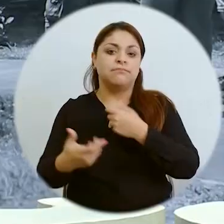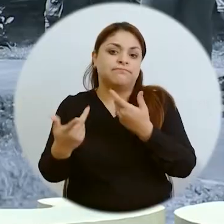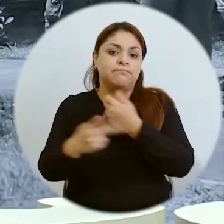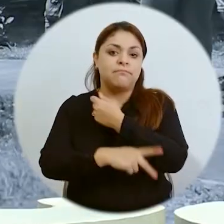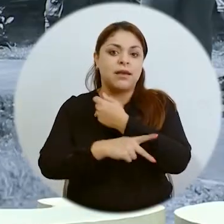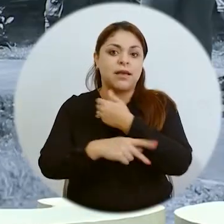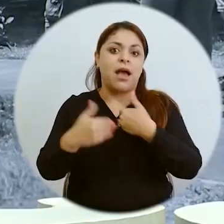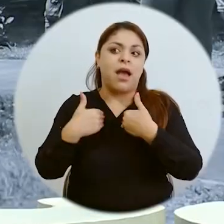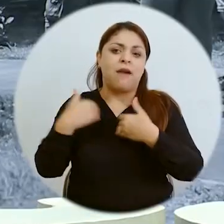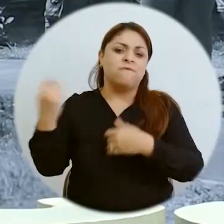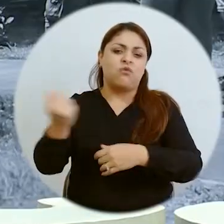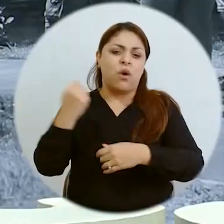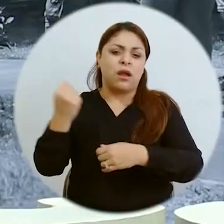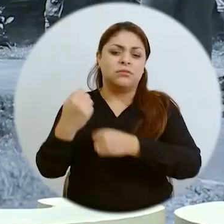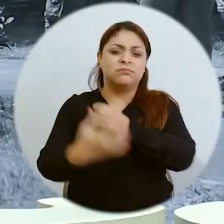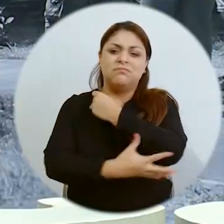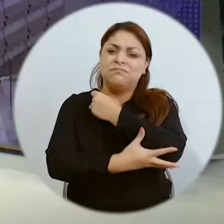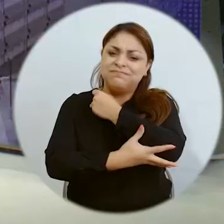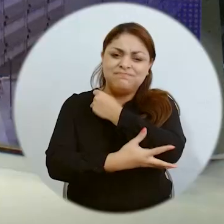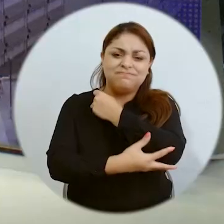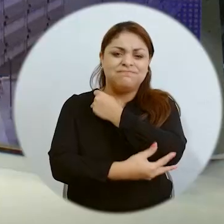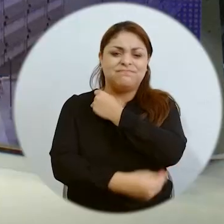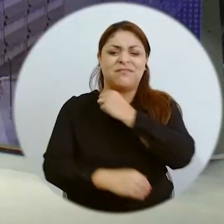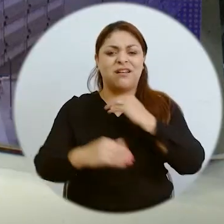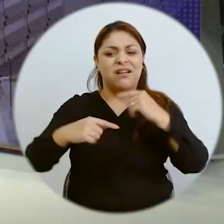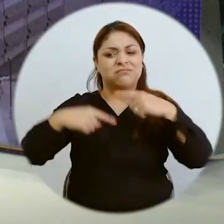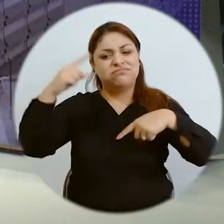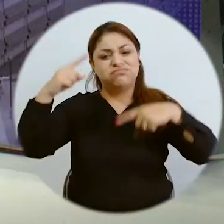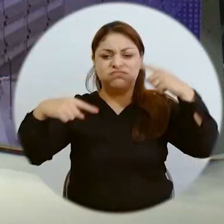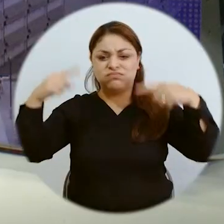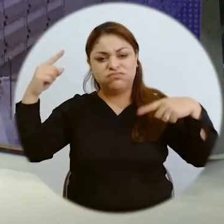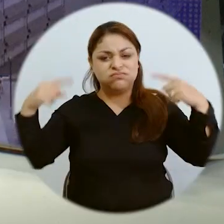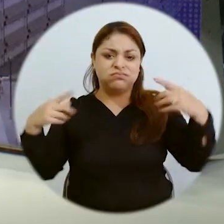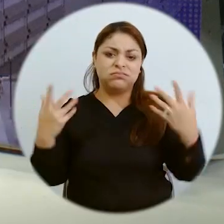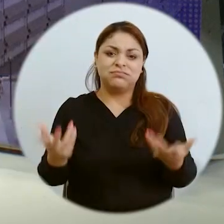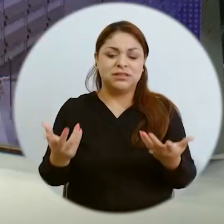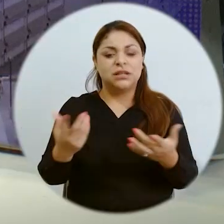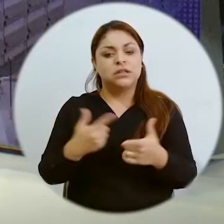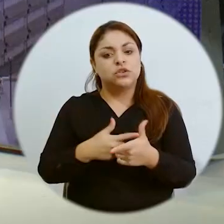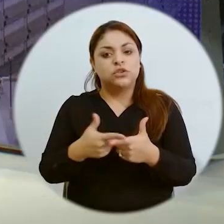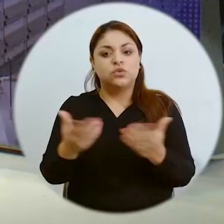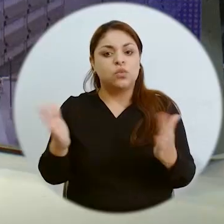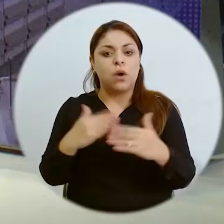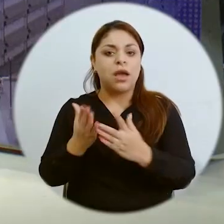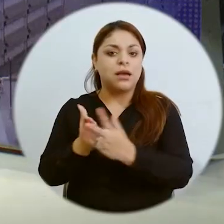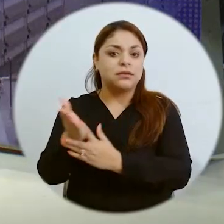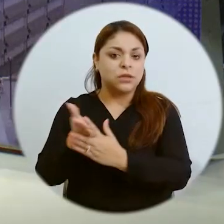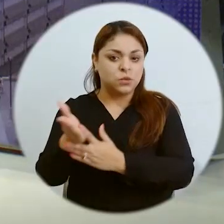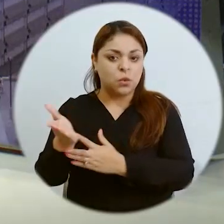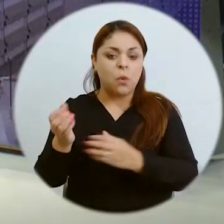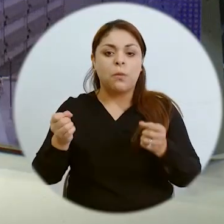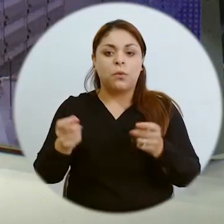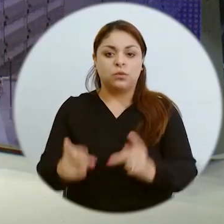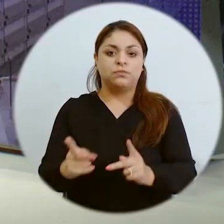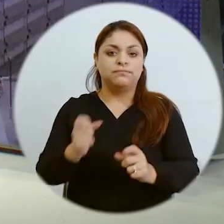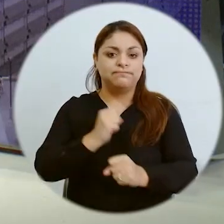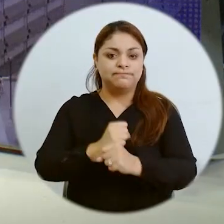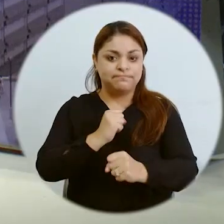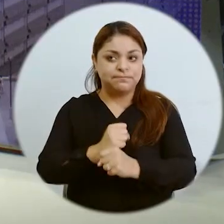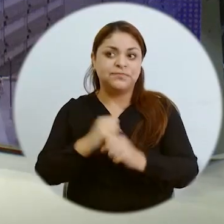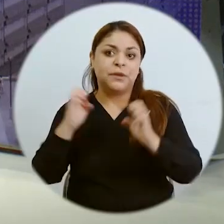país, y pues tenemos índices de pobreza que, si bien se mueven para arriba y para abajo, pues se mantienen ahí un poco estancados y poco acceso